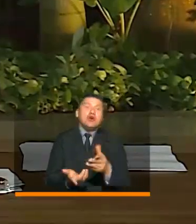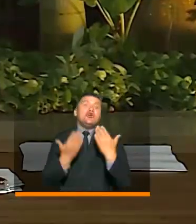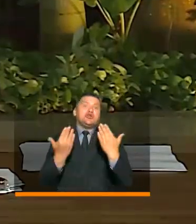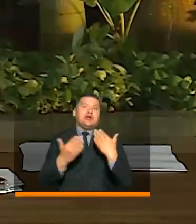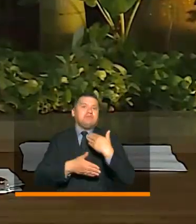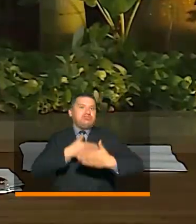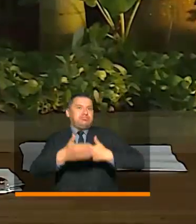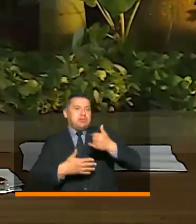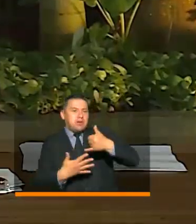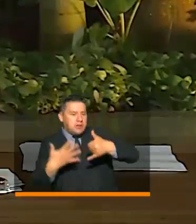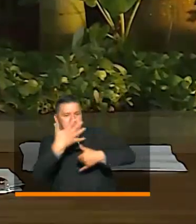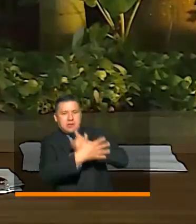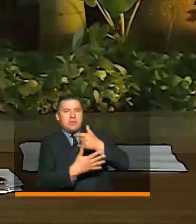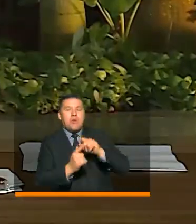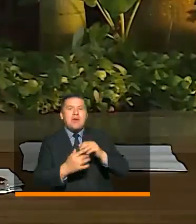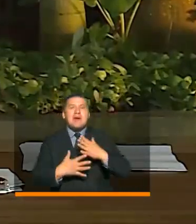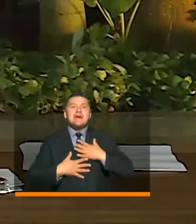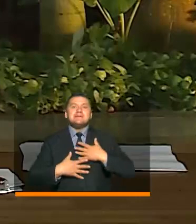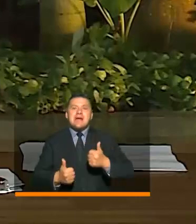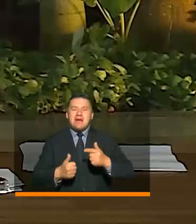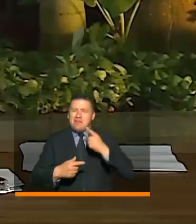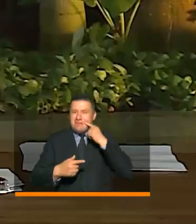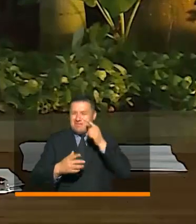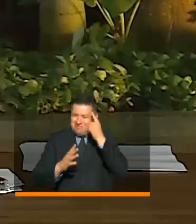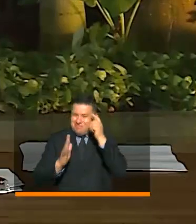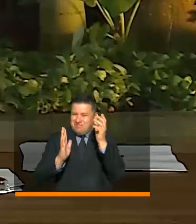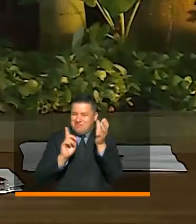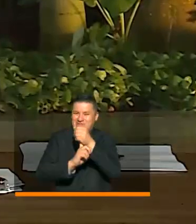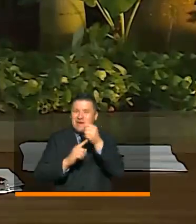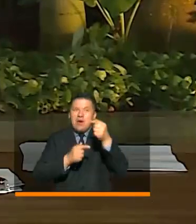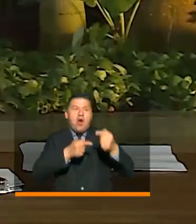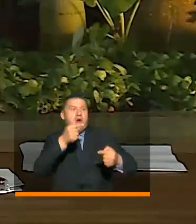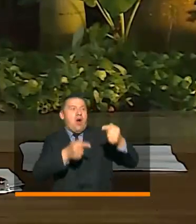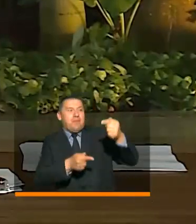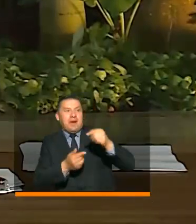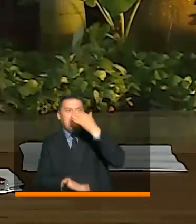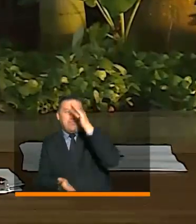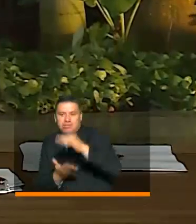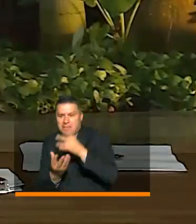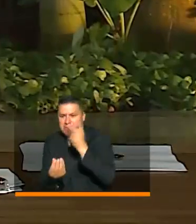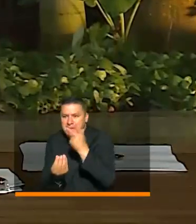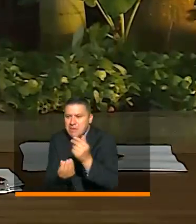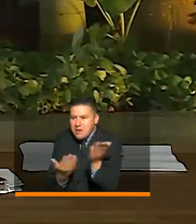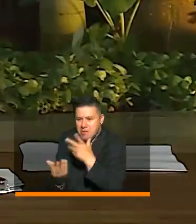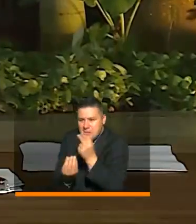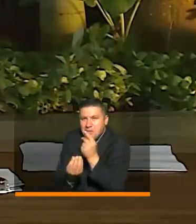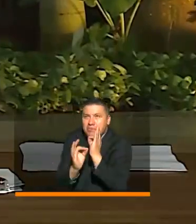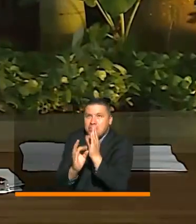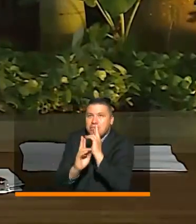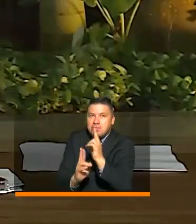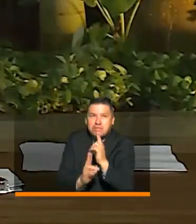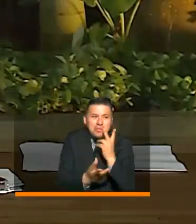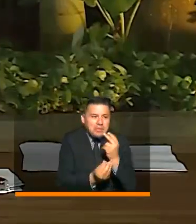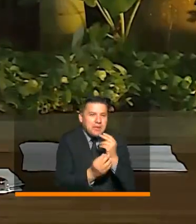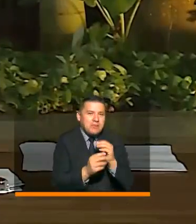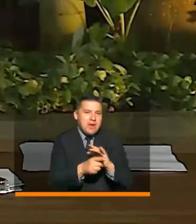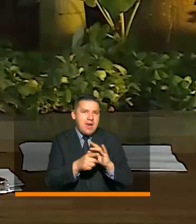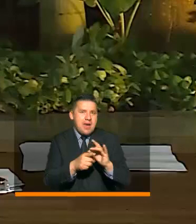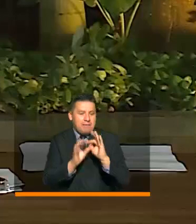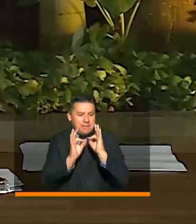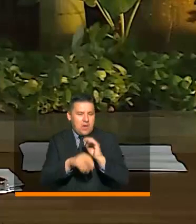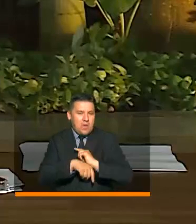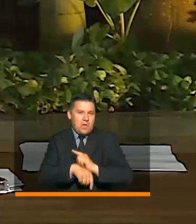también para que haya una sana competencia desde el punto de vista de cumplir con las dosis asignadas para que sean aplicadas de manera